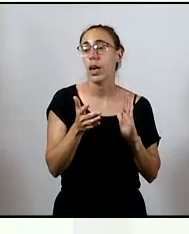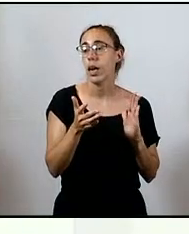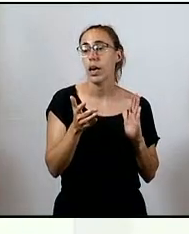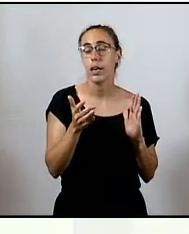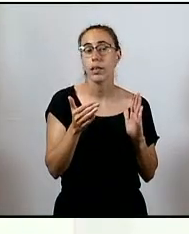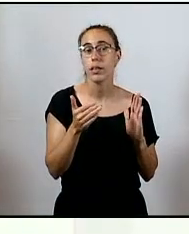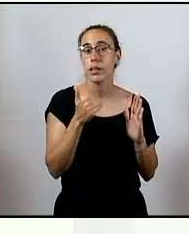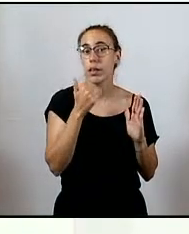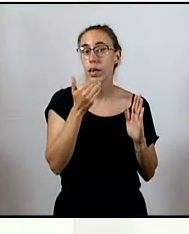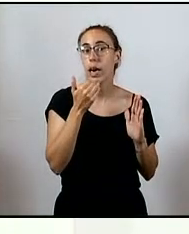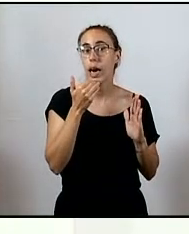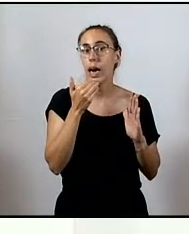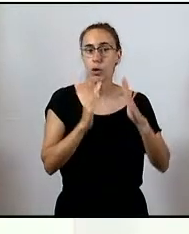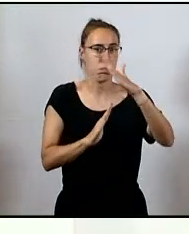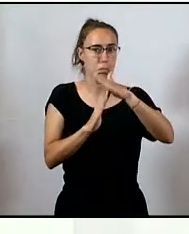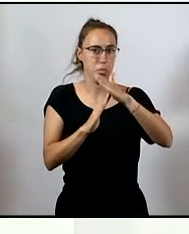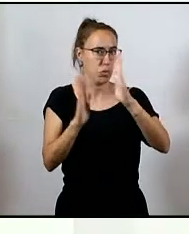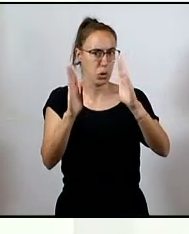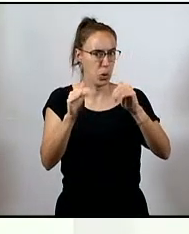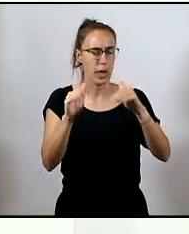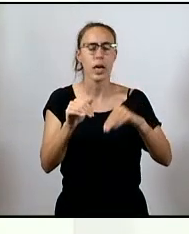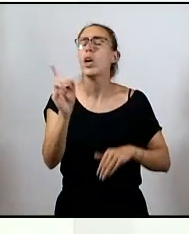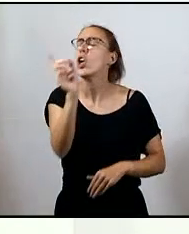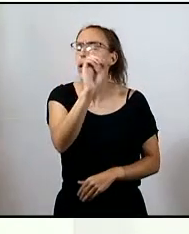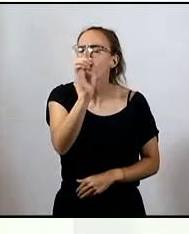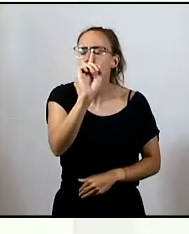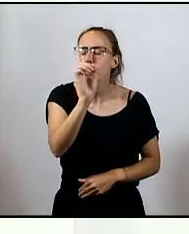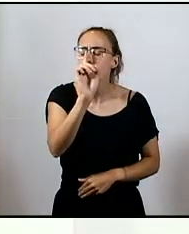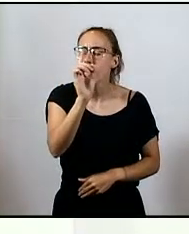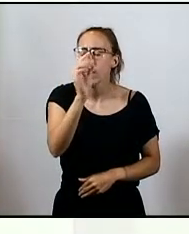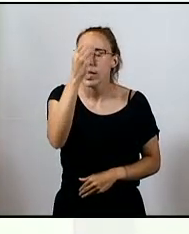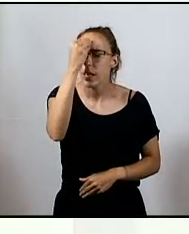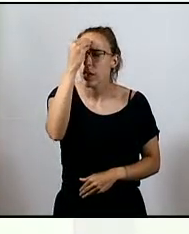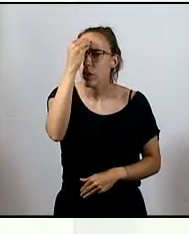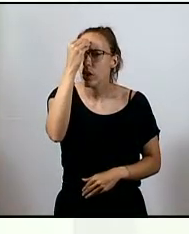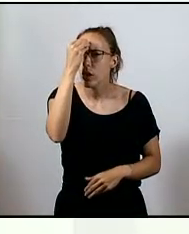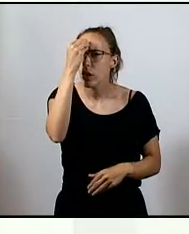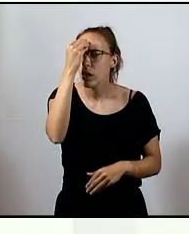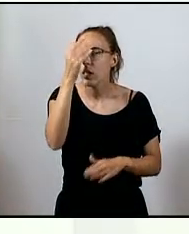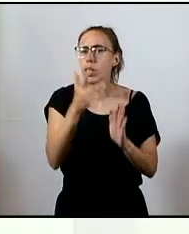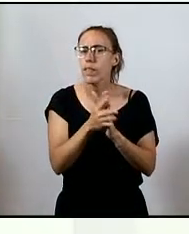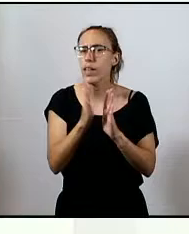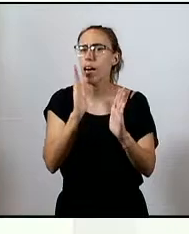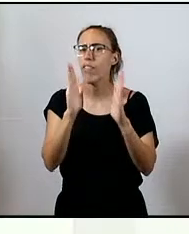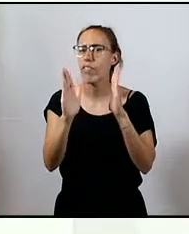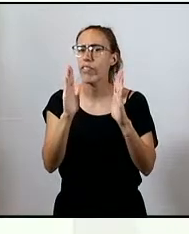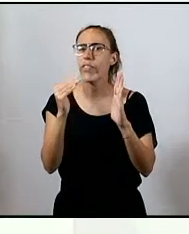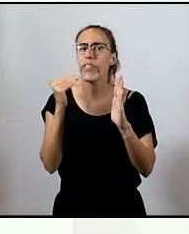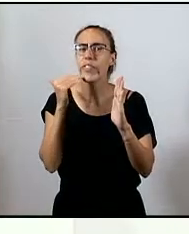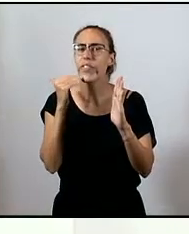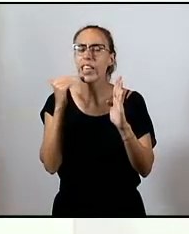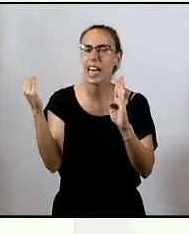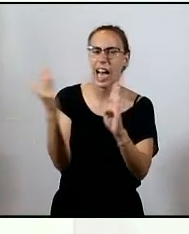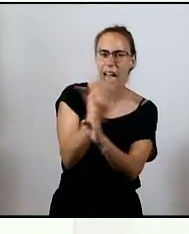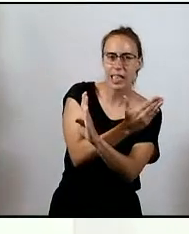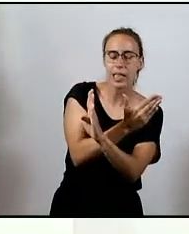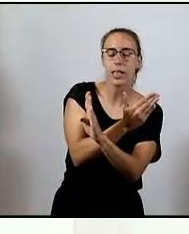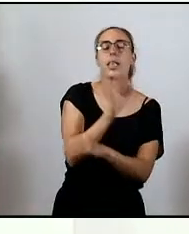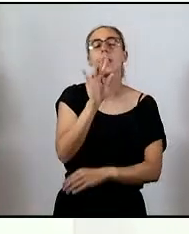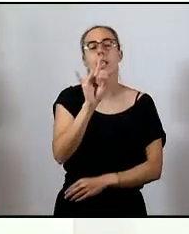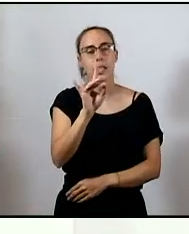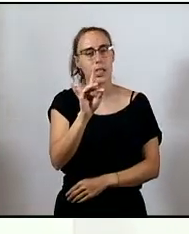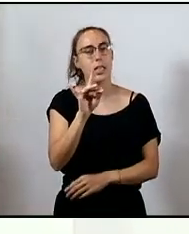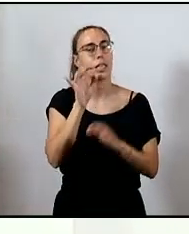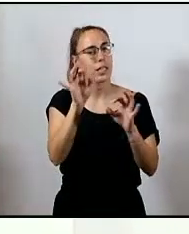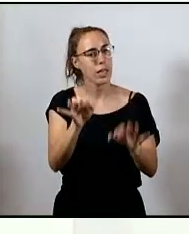nada que los esté paralizando ahora. Me refiero que creo que tienen que hacerse antes de determinado plazo Sí, porque siempre son fondos estamos finalistas, ¿no? siempre estamos con los